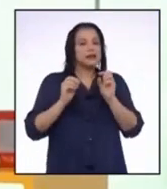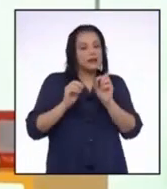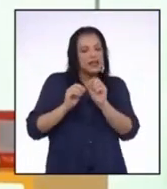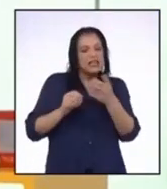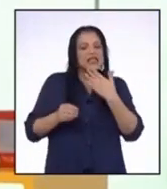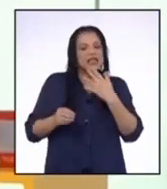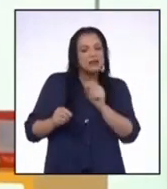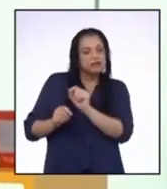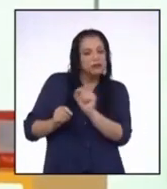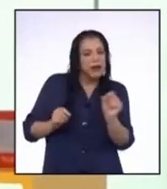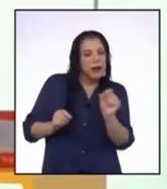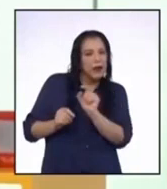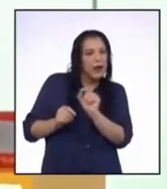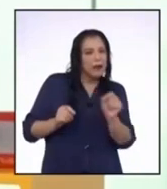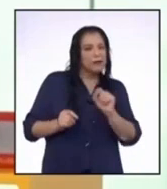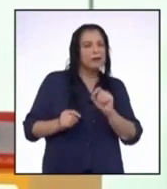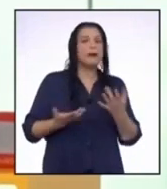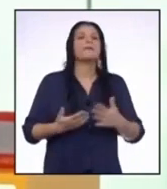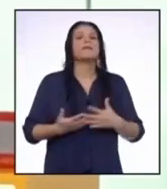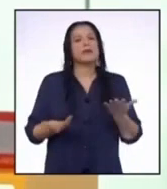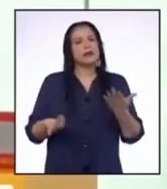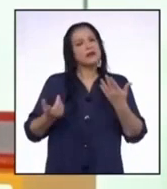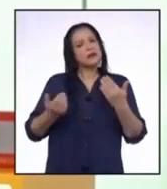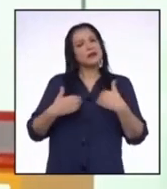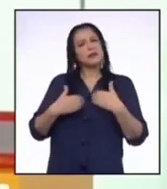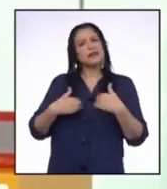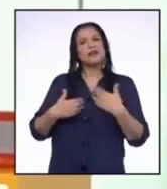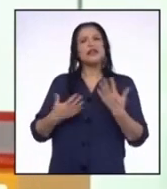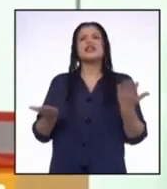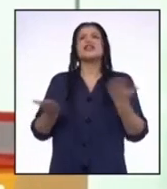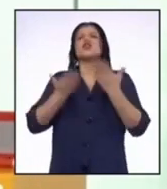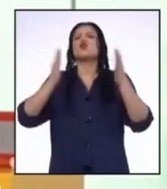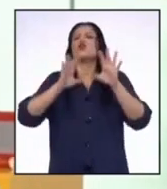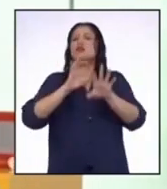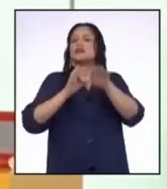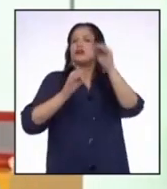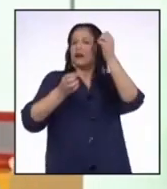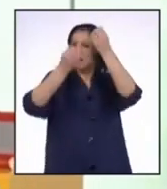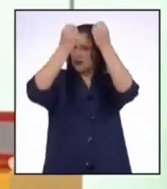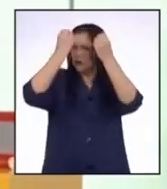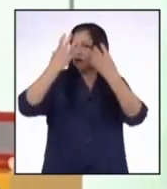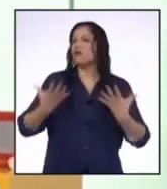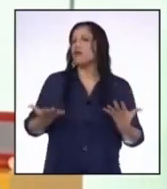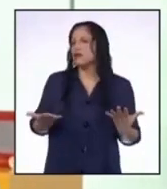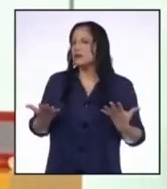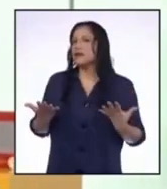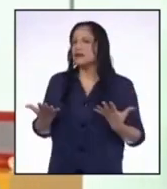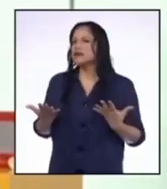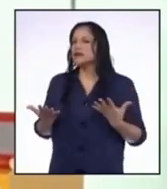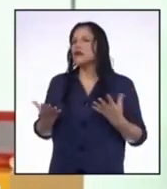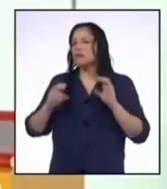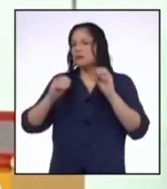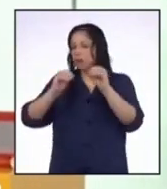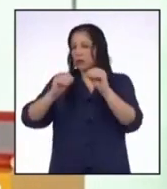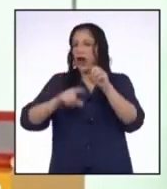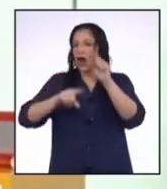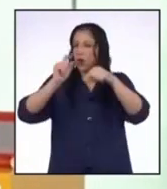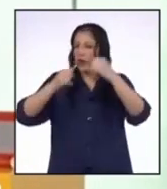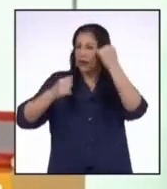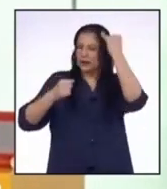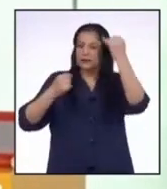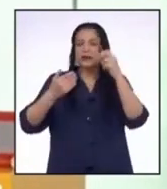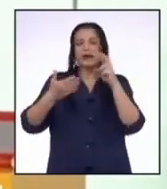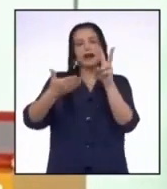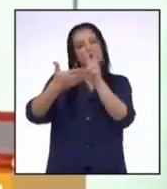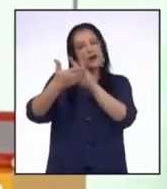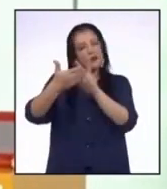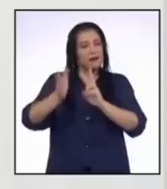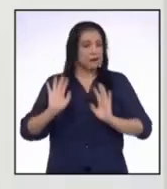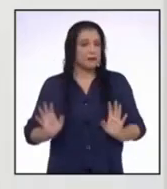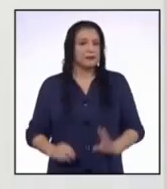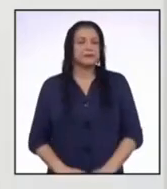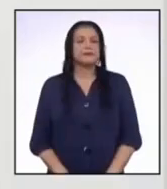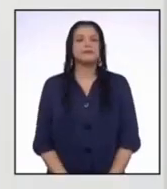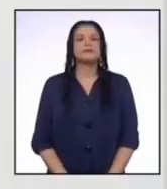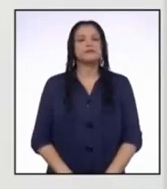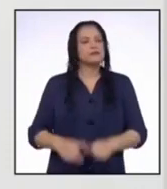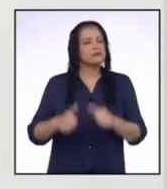párrafos y si también cuenta con las fuentes de información de donde han sido extraídas algunas de las ideas que encontraremos en el